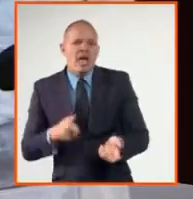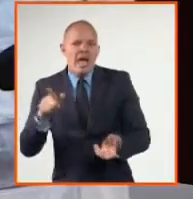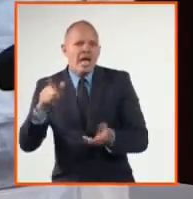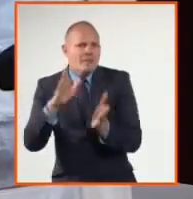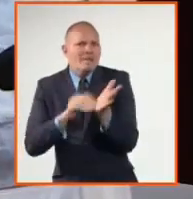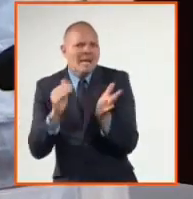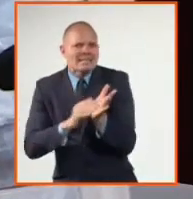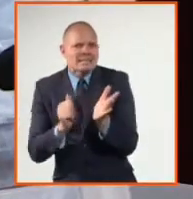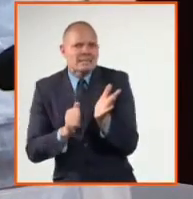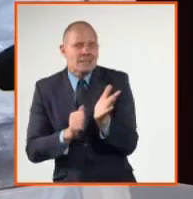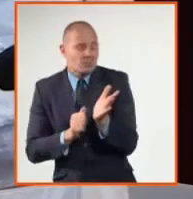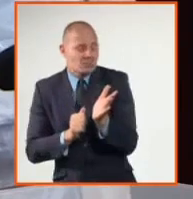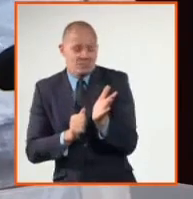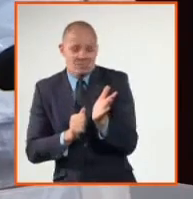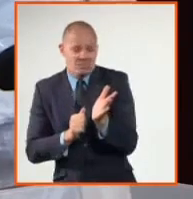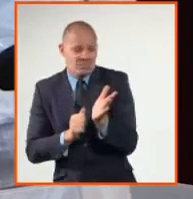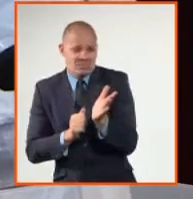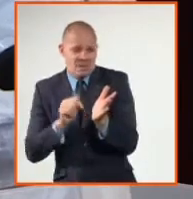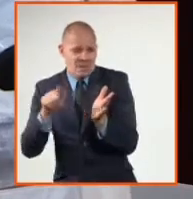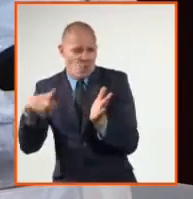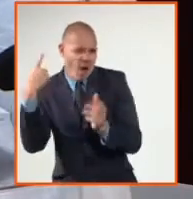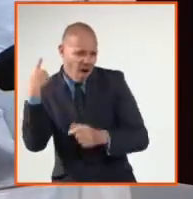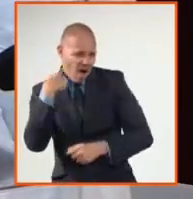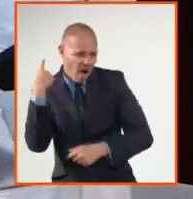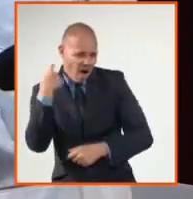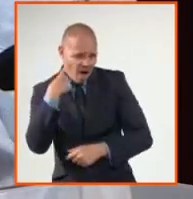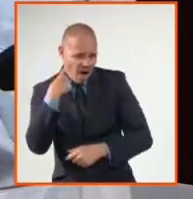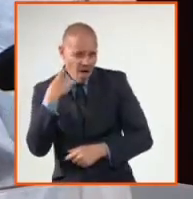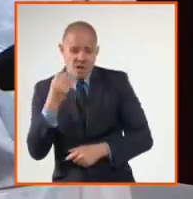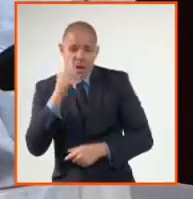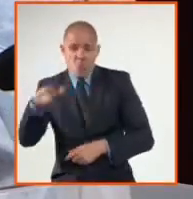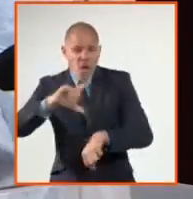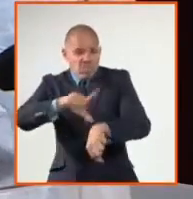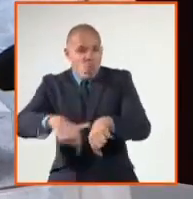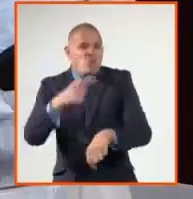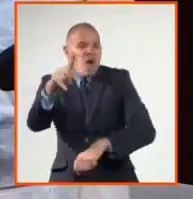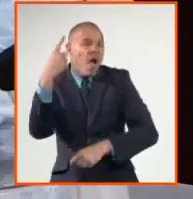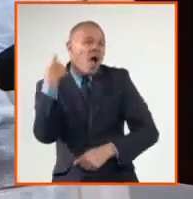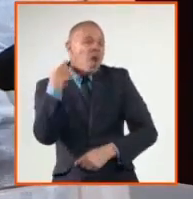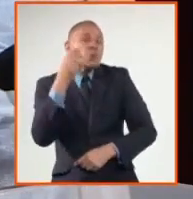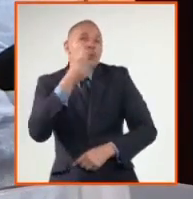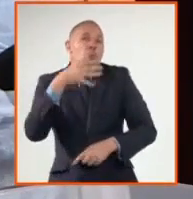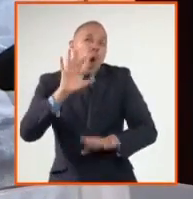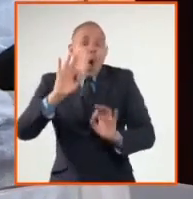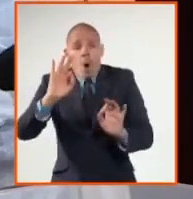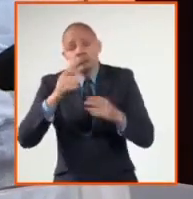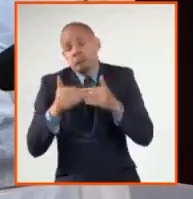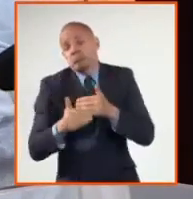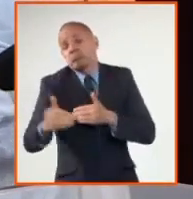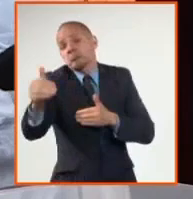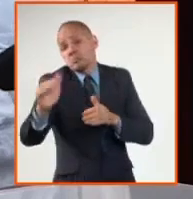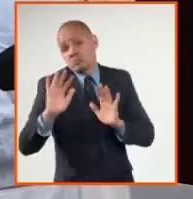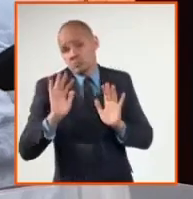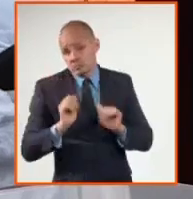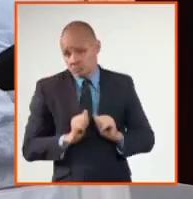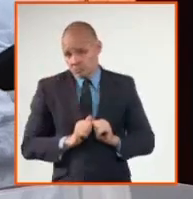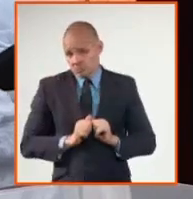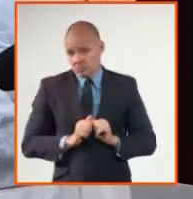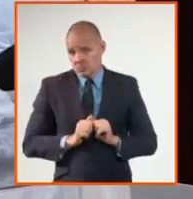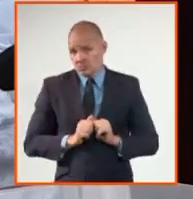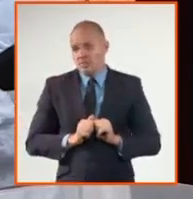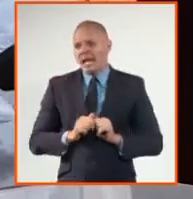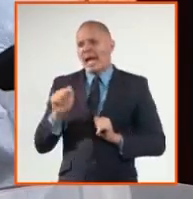años pudiera ser nunca menos de un año y pudiera ser que sucede que este bloque tenemos un presupuesto estimado que está en el orden de los